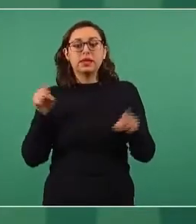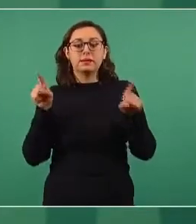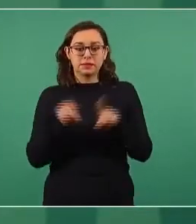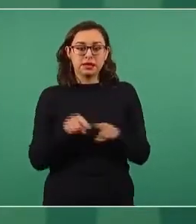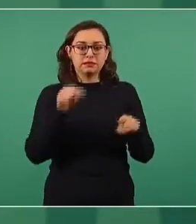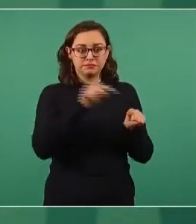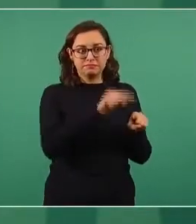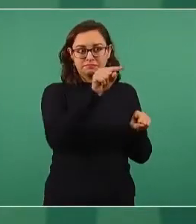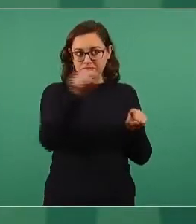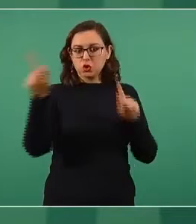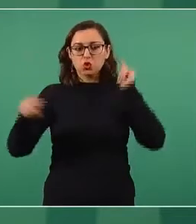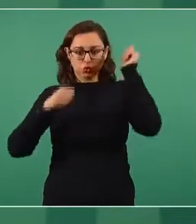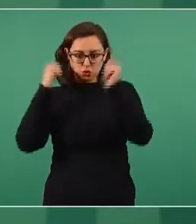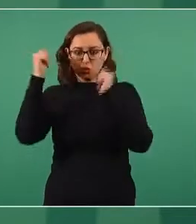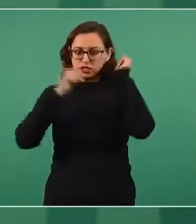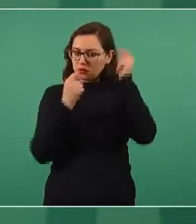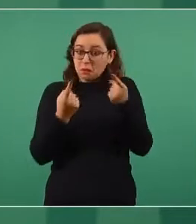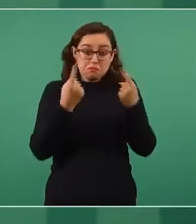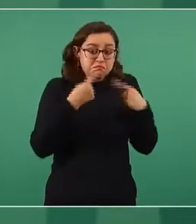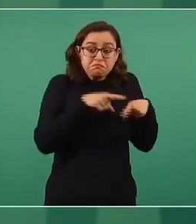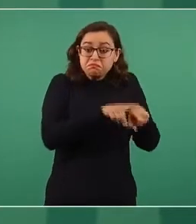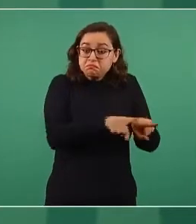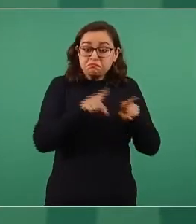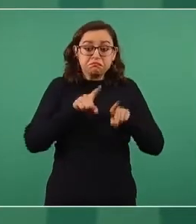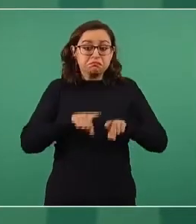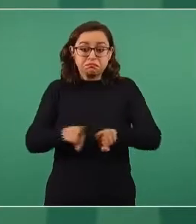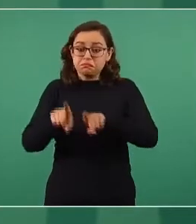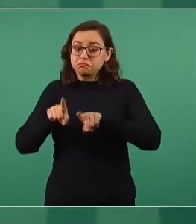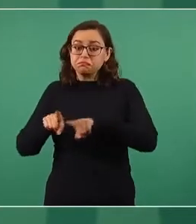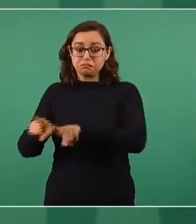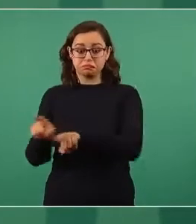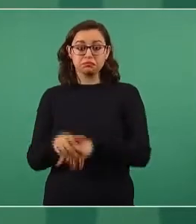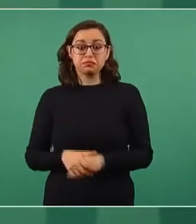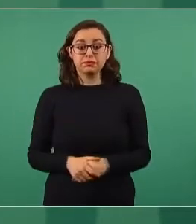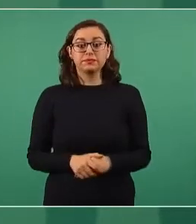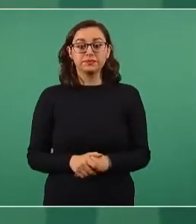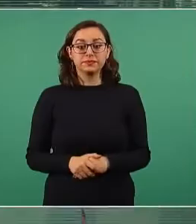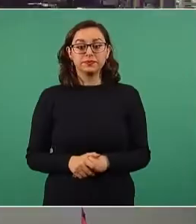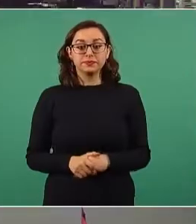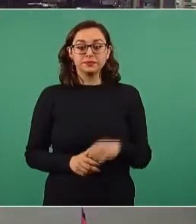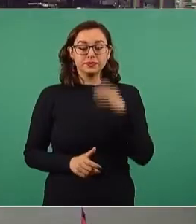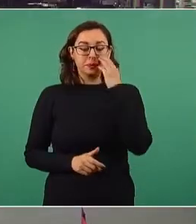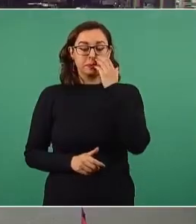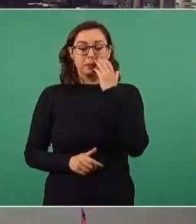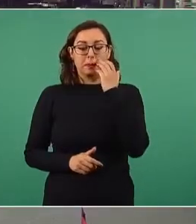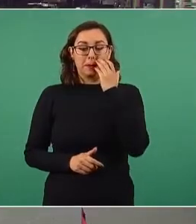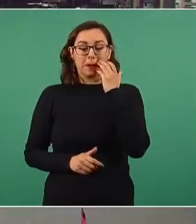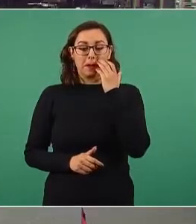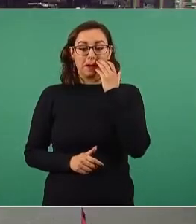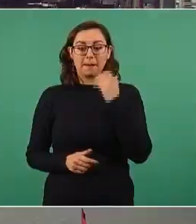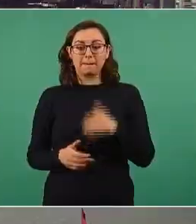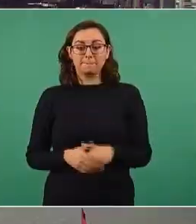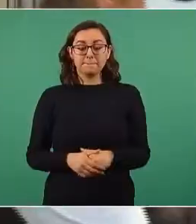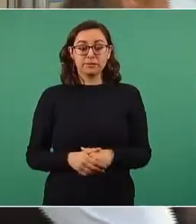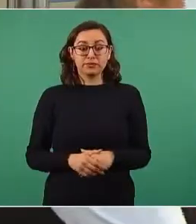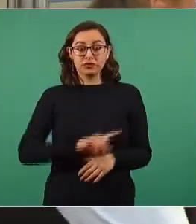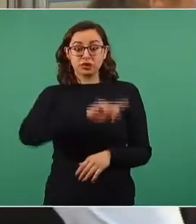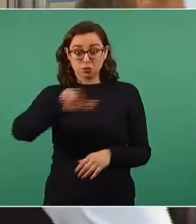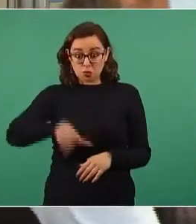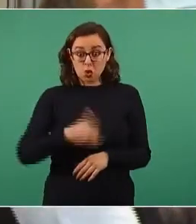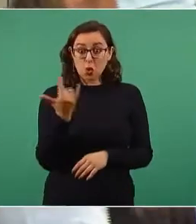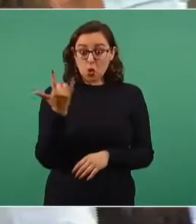sector turismo que el presidente me pidió que anunciara el día de hoy. ¿Esta dinámica continuaría para julio?